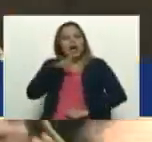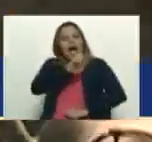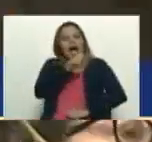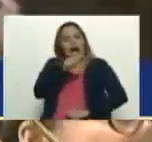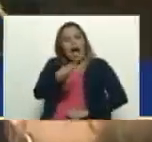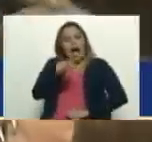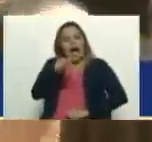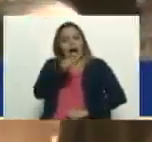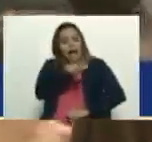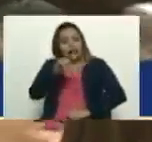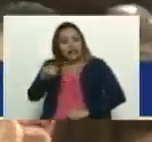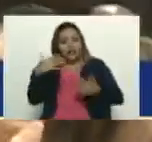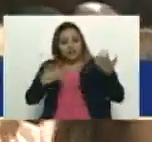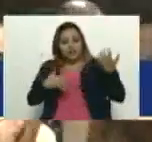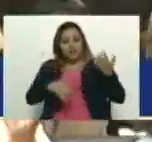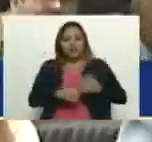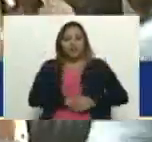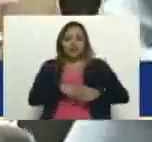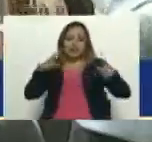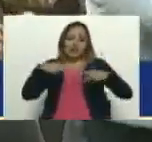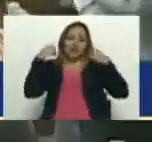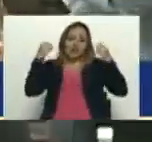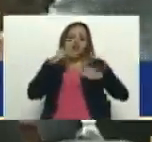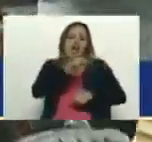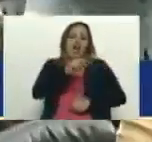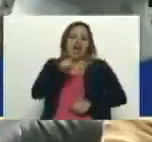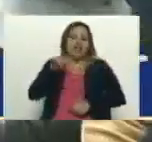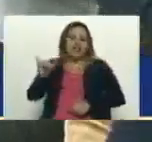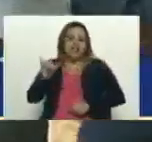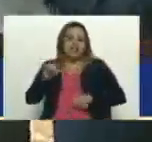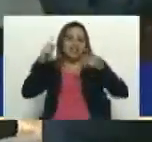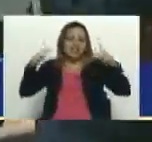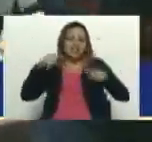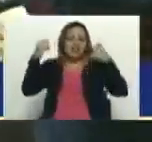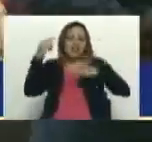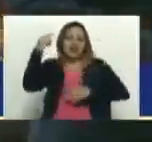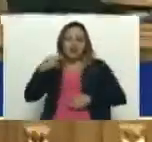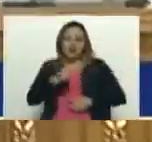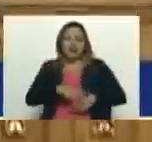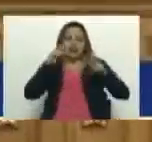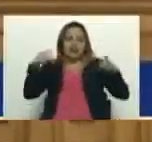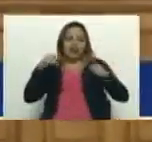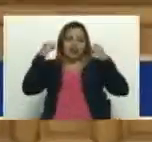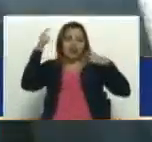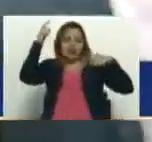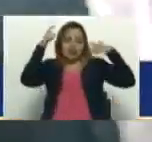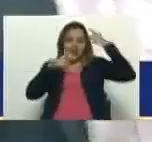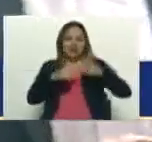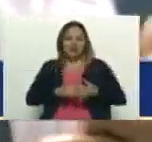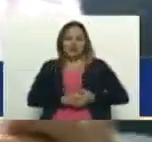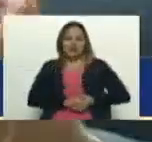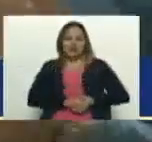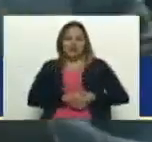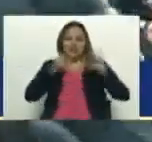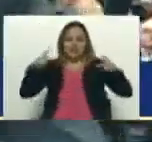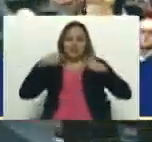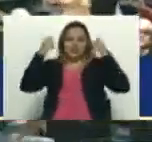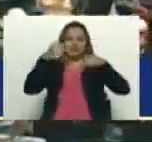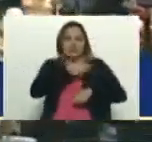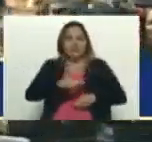¡Que viva Alí Primera! ¡Viva! ¡Que viva Bolívar! ¡Viva! ¡Que viva Chávez! ¡Viva! ¡Que viva el presidente Nicolás